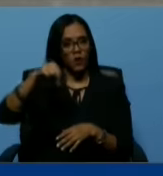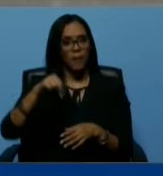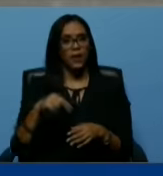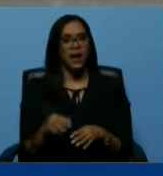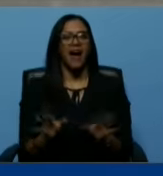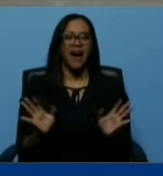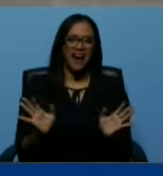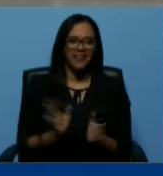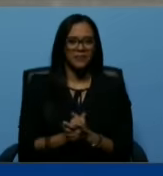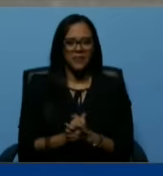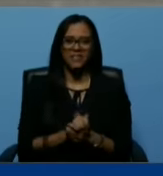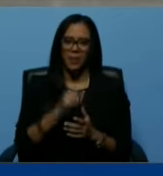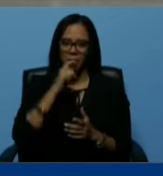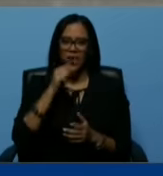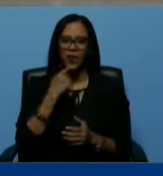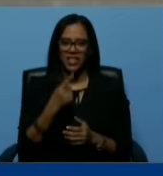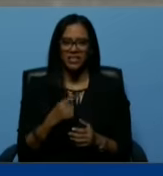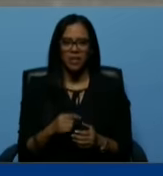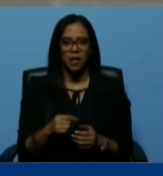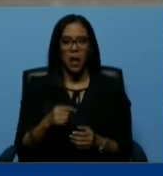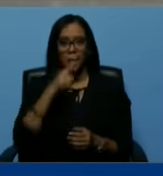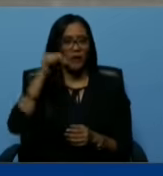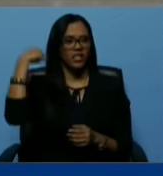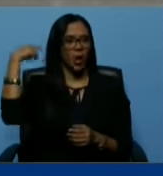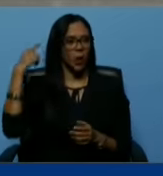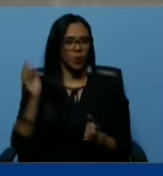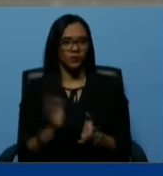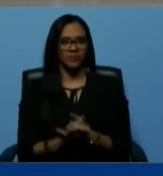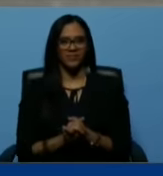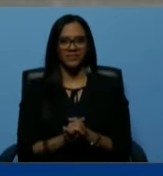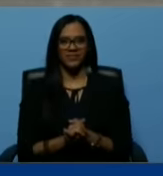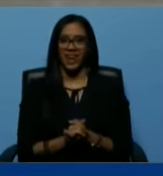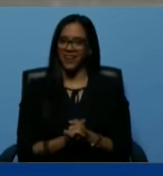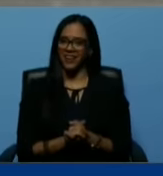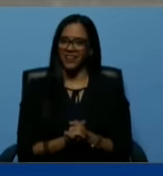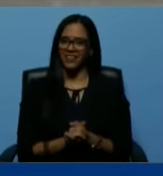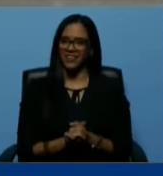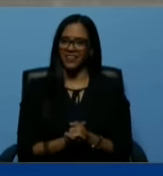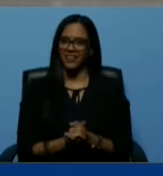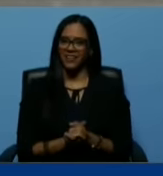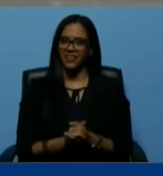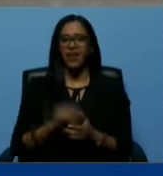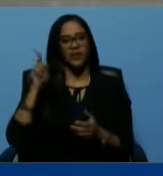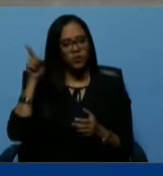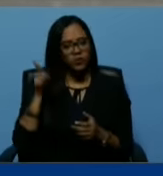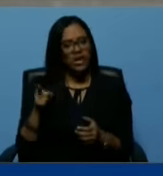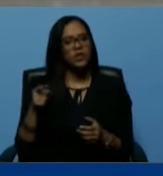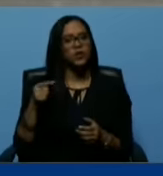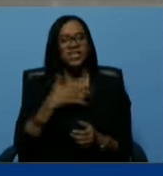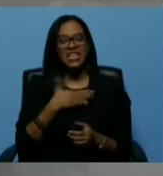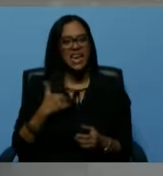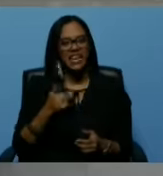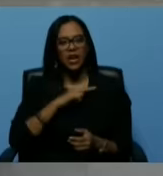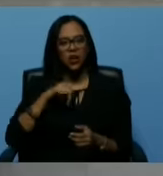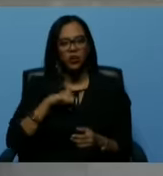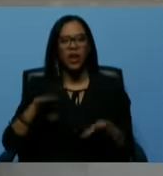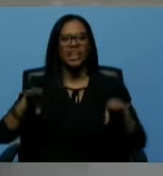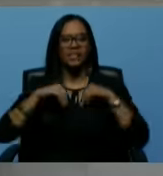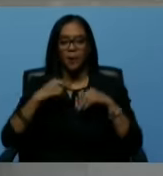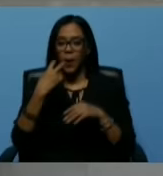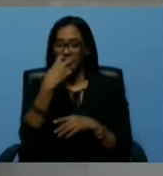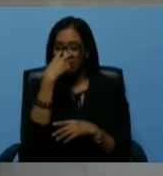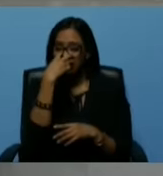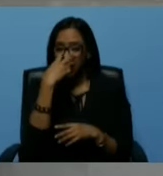pero si Maduro dice eso, no, Maduro está loco. ¿Ah? Entonces ellos pretenden que nosotros aceptemos el intervencionismo